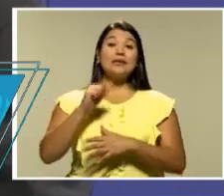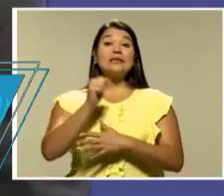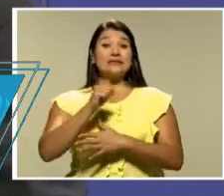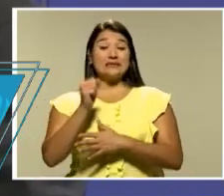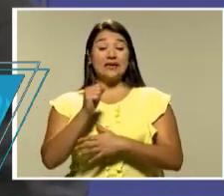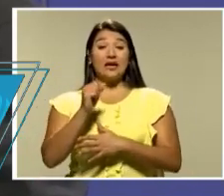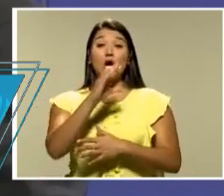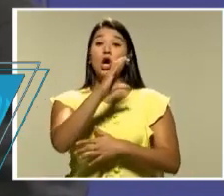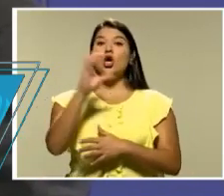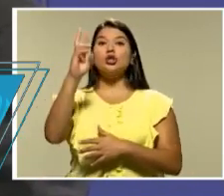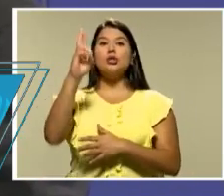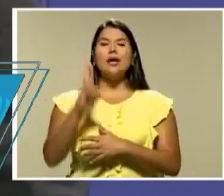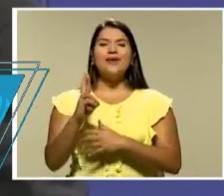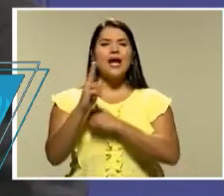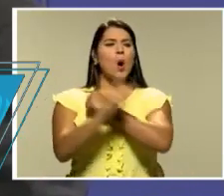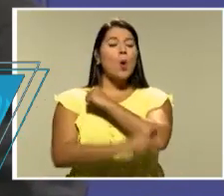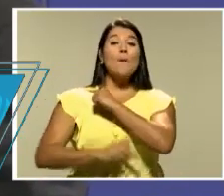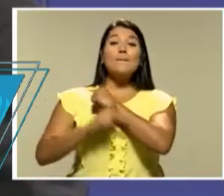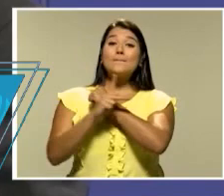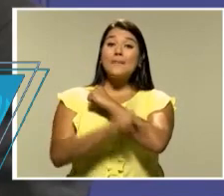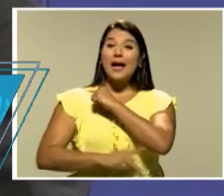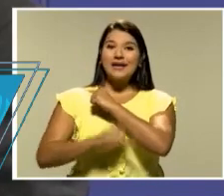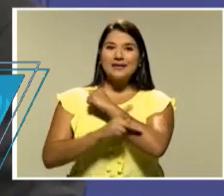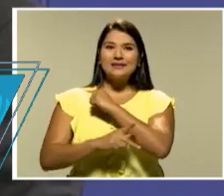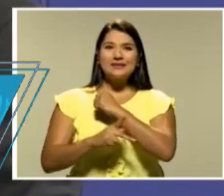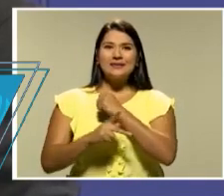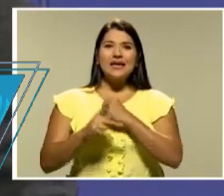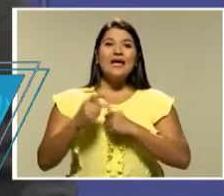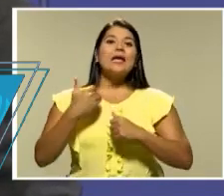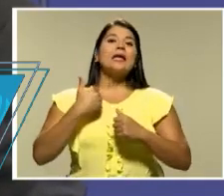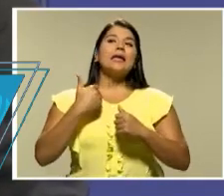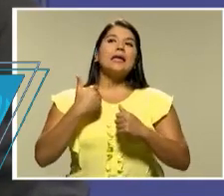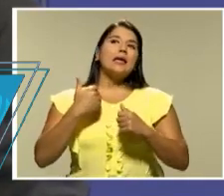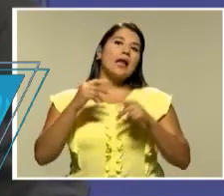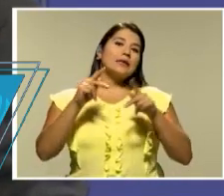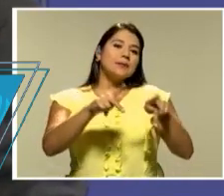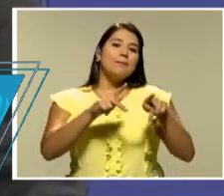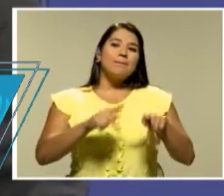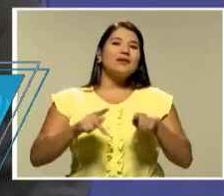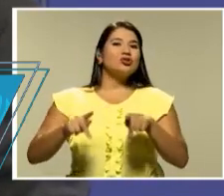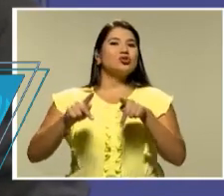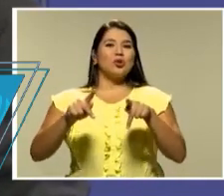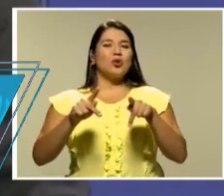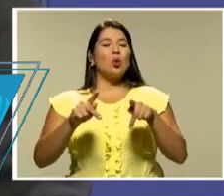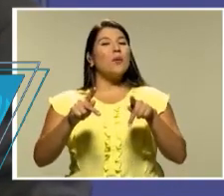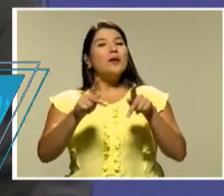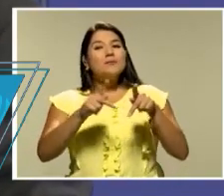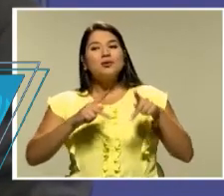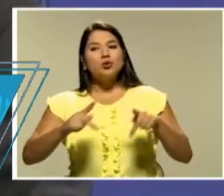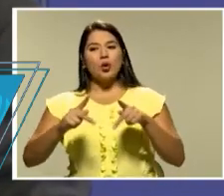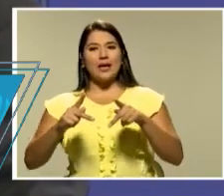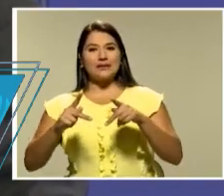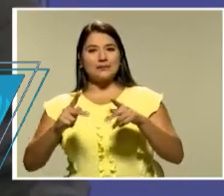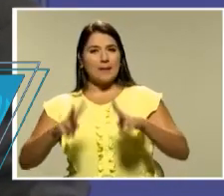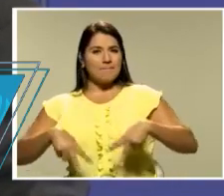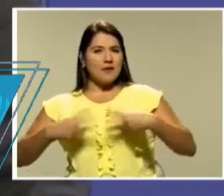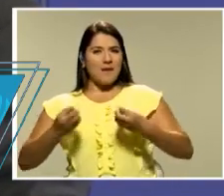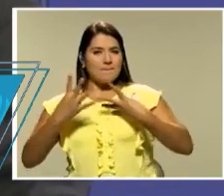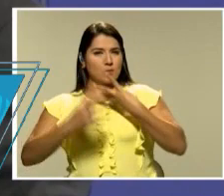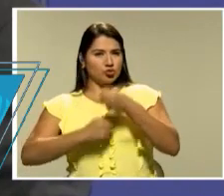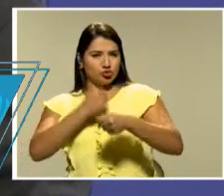unos minutos, es un país extremadamente longevo, particularmente los varones. Entonces son muy comunes